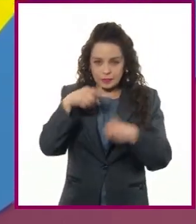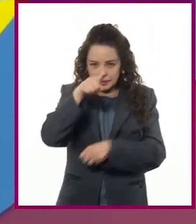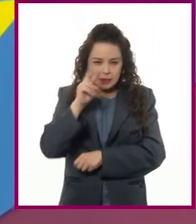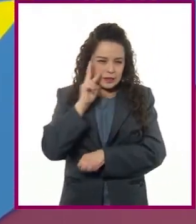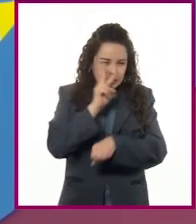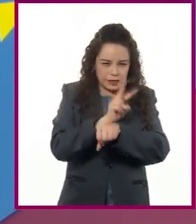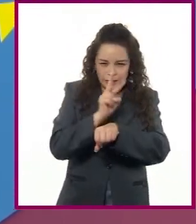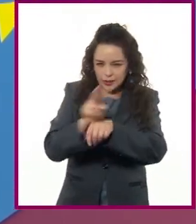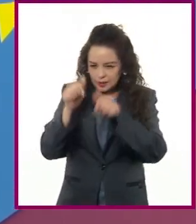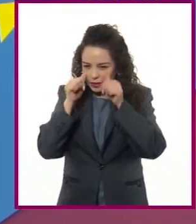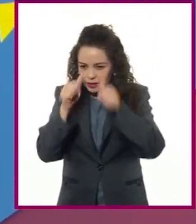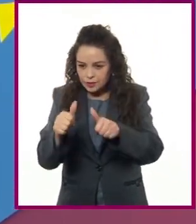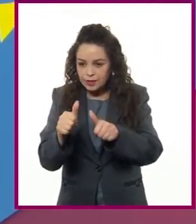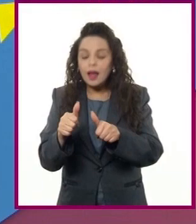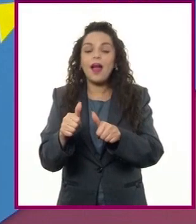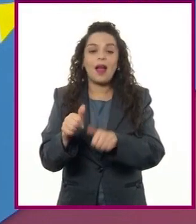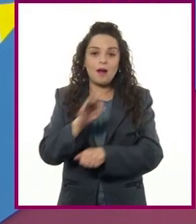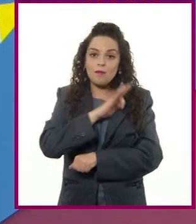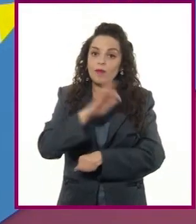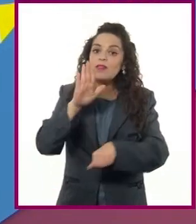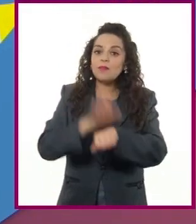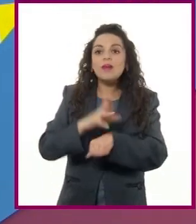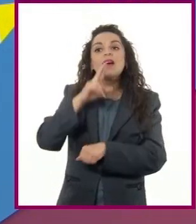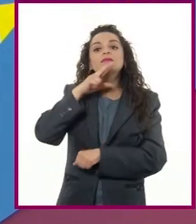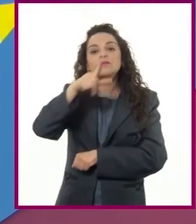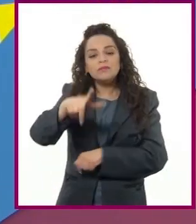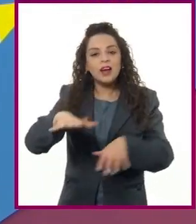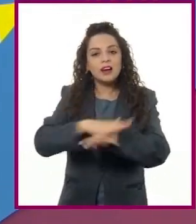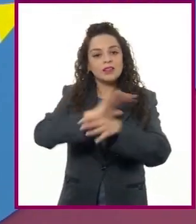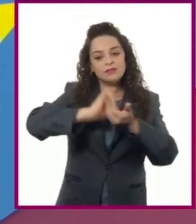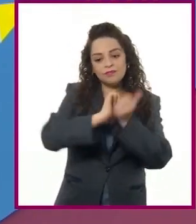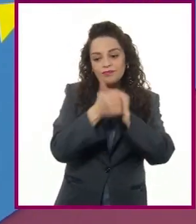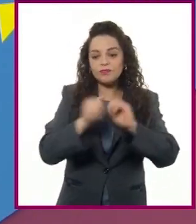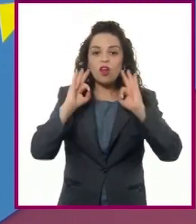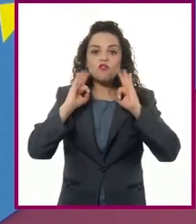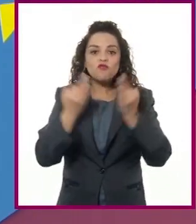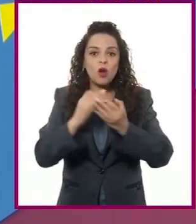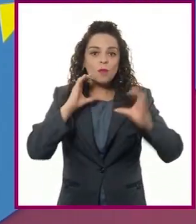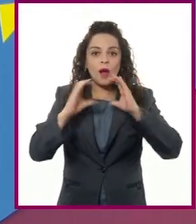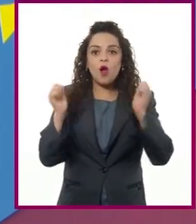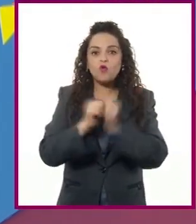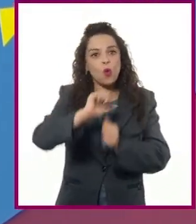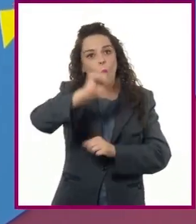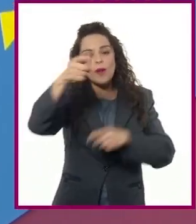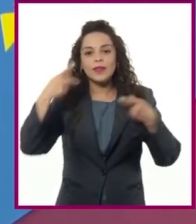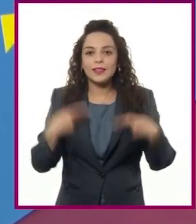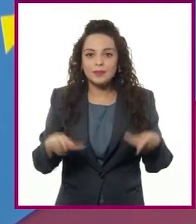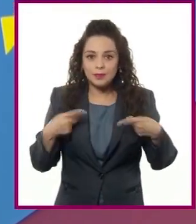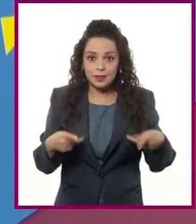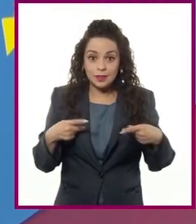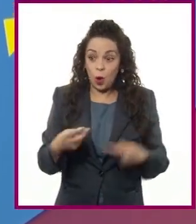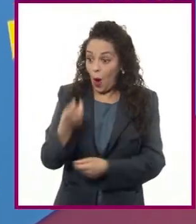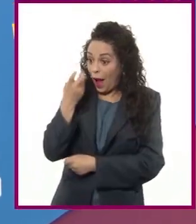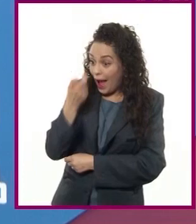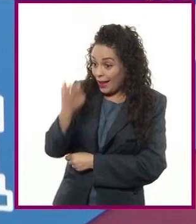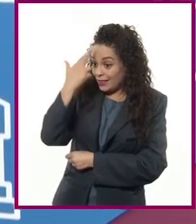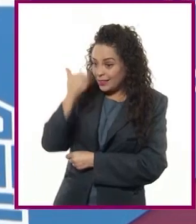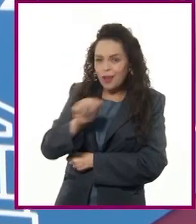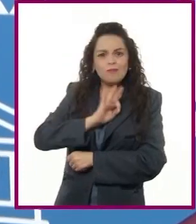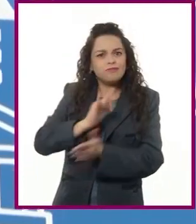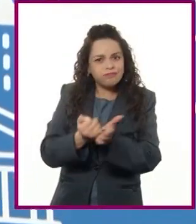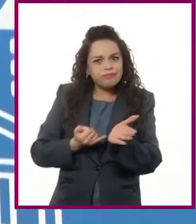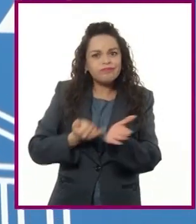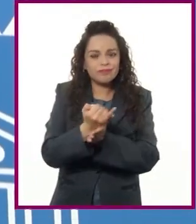una mejor disposición al momento de comunicarnos con los demás, pues es ahí donde se decide cuál de las